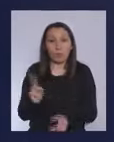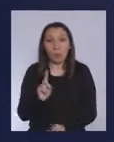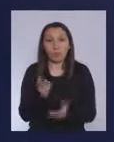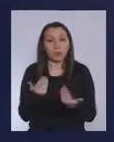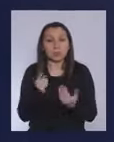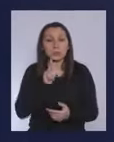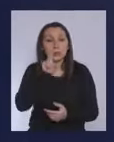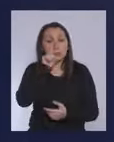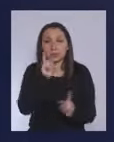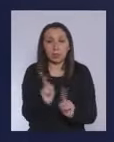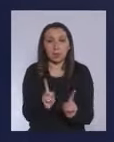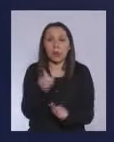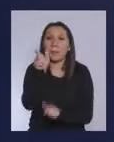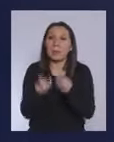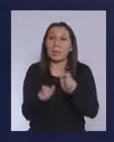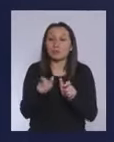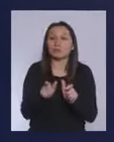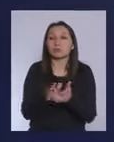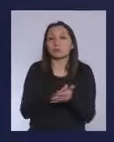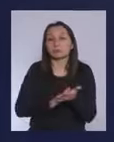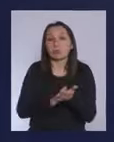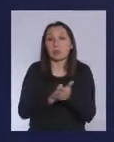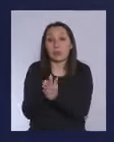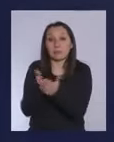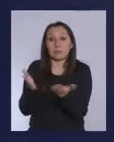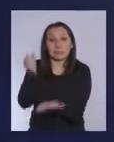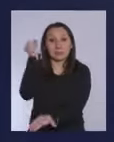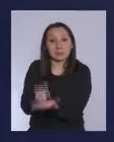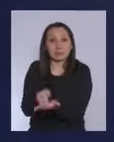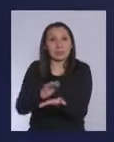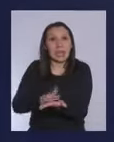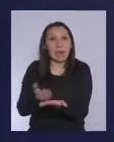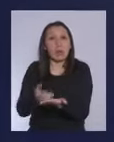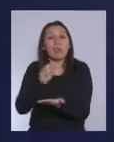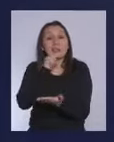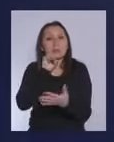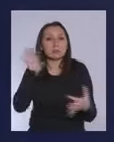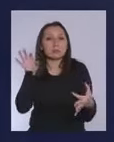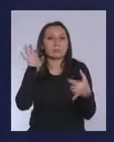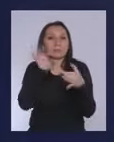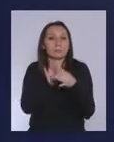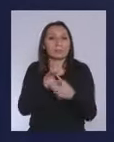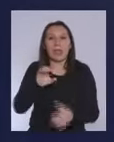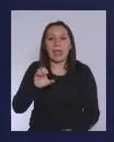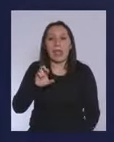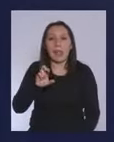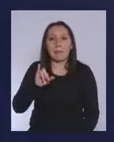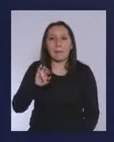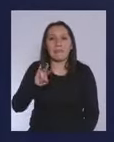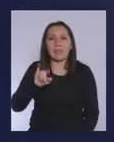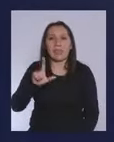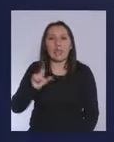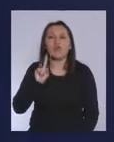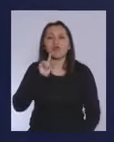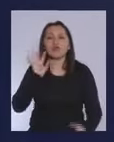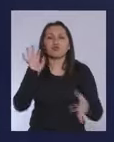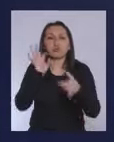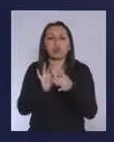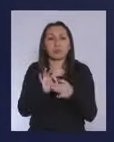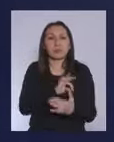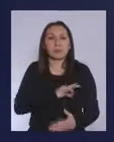que tomar una pcr en las personas que están el pasaporte sanitario hoy día está conectado a vigilar es decir a la plataforma del